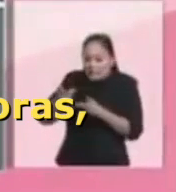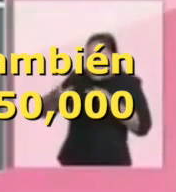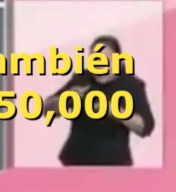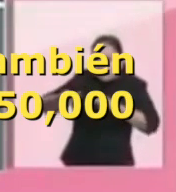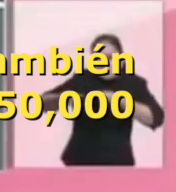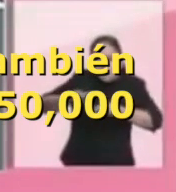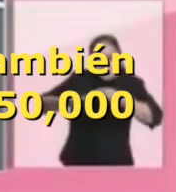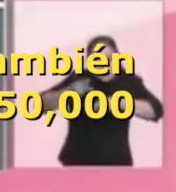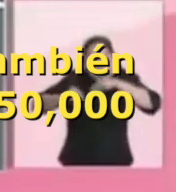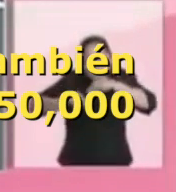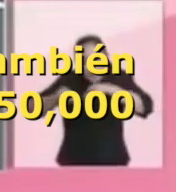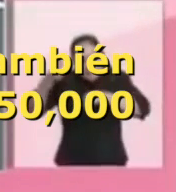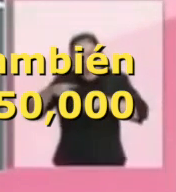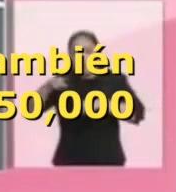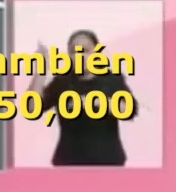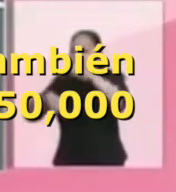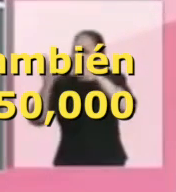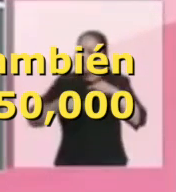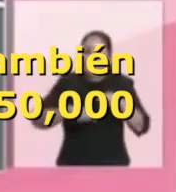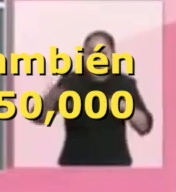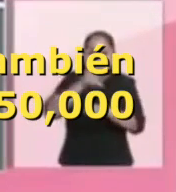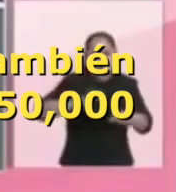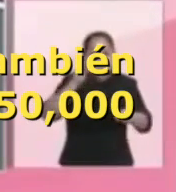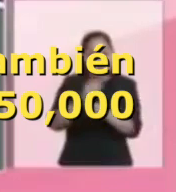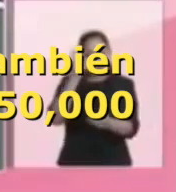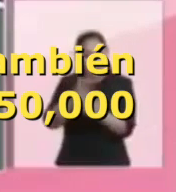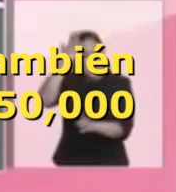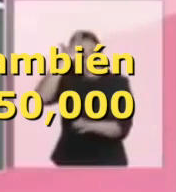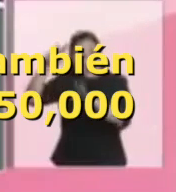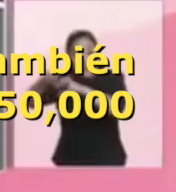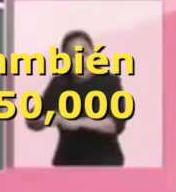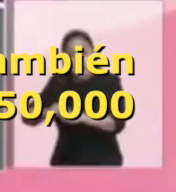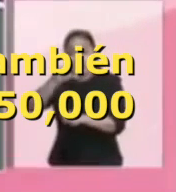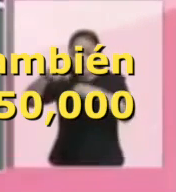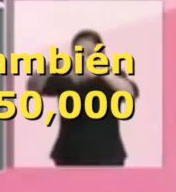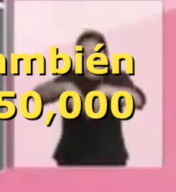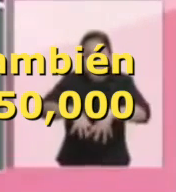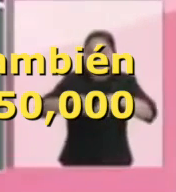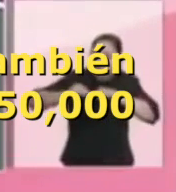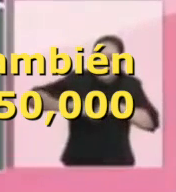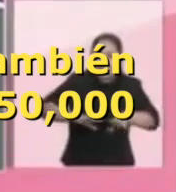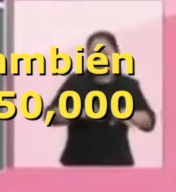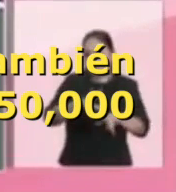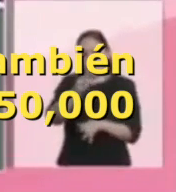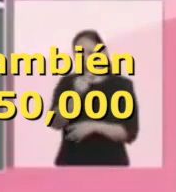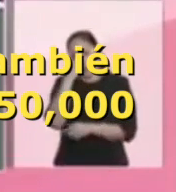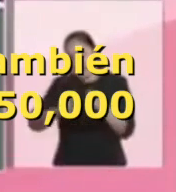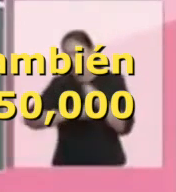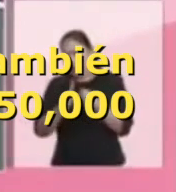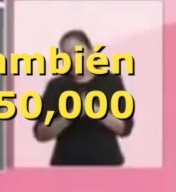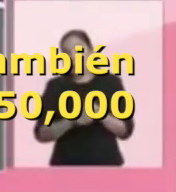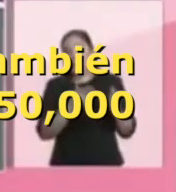minutos el ejercicio que tuvo una duración de 2 horas también fue seguido desde el extranjero al registrarse